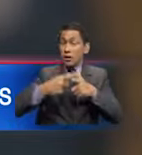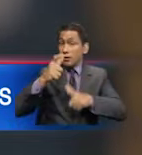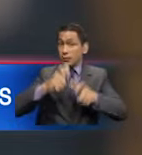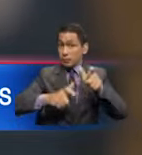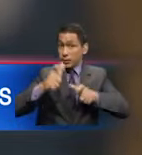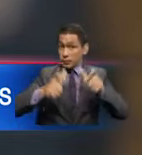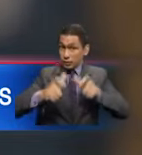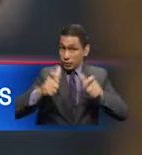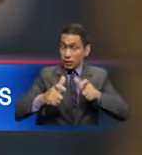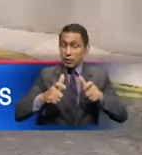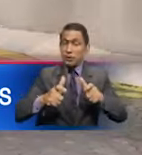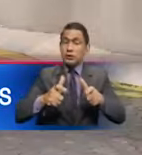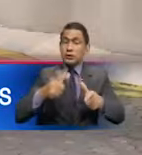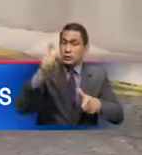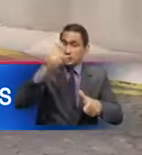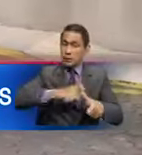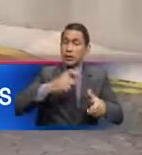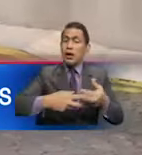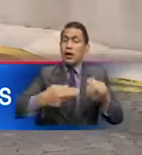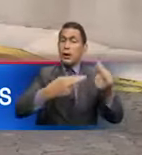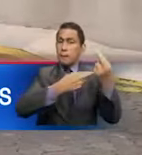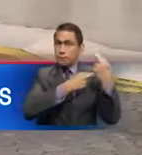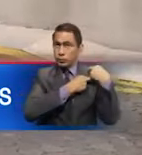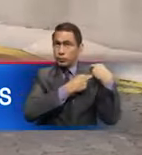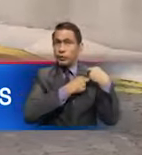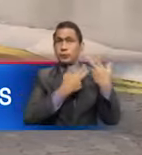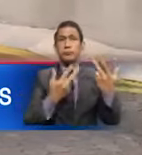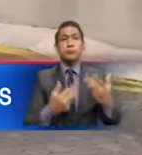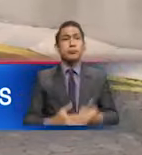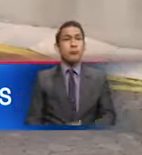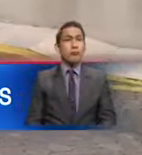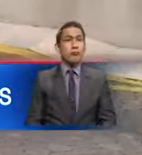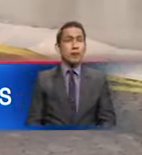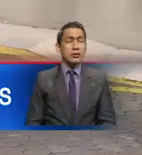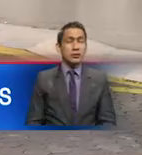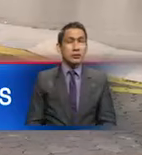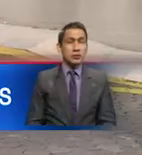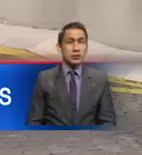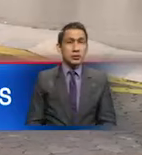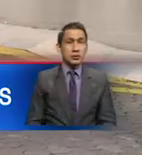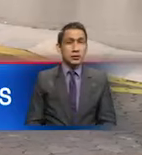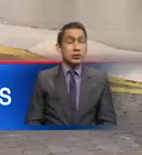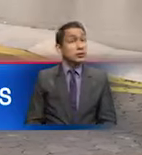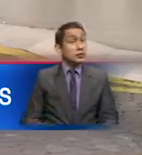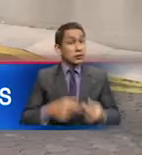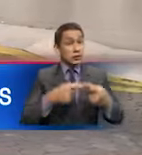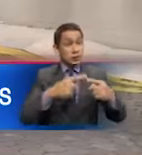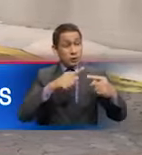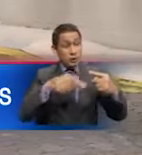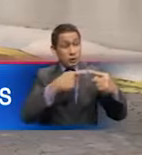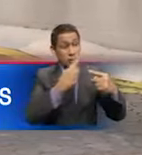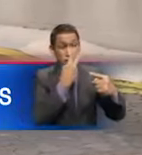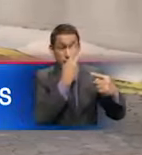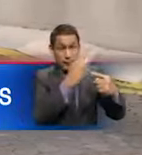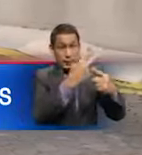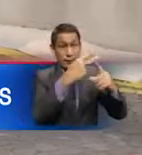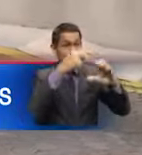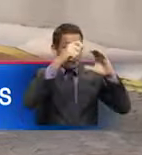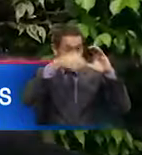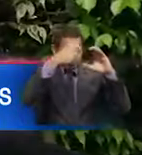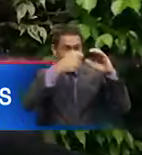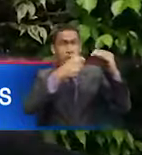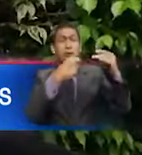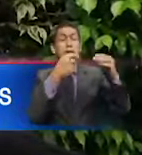también tiene sus precauciones. También los comentarios de las personas que ya se lo han realizado. Yo creo que eso ayuda muchísimo como para tener una idea de lo que realmente